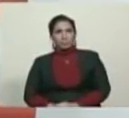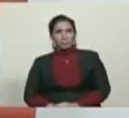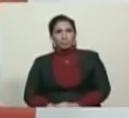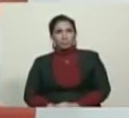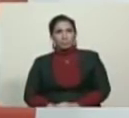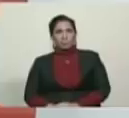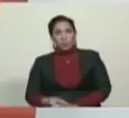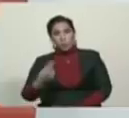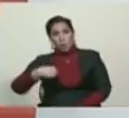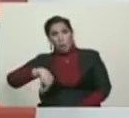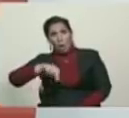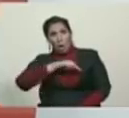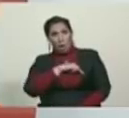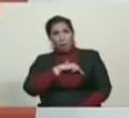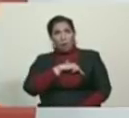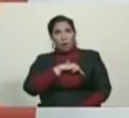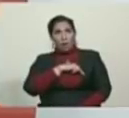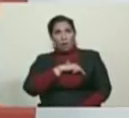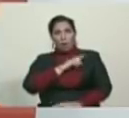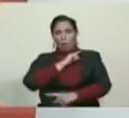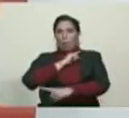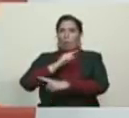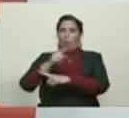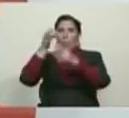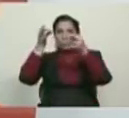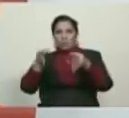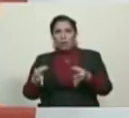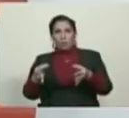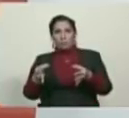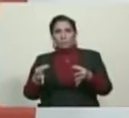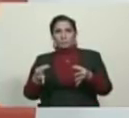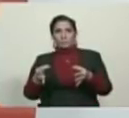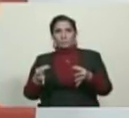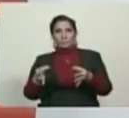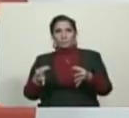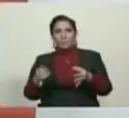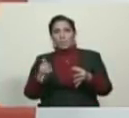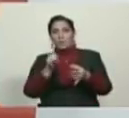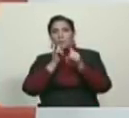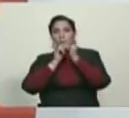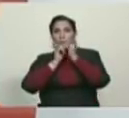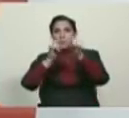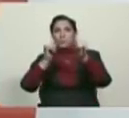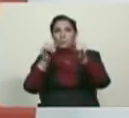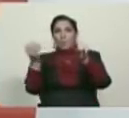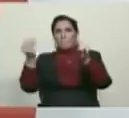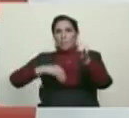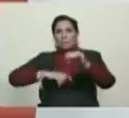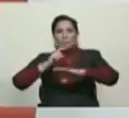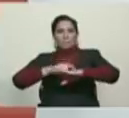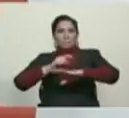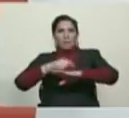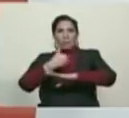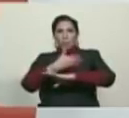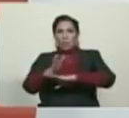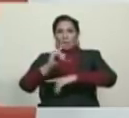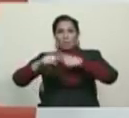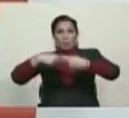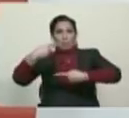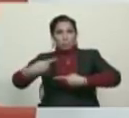Y nosotros estamos obligados a informar que más temprano que tarde, después de